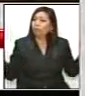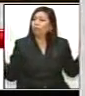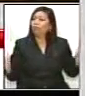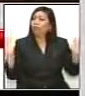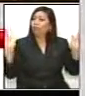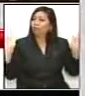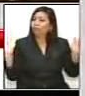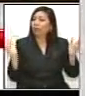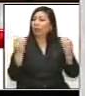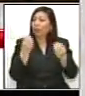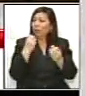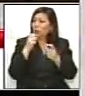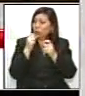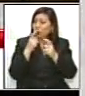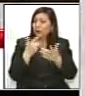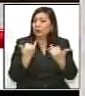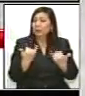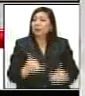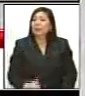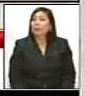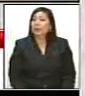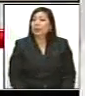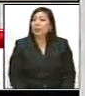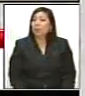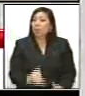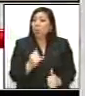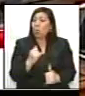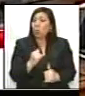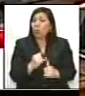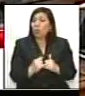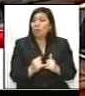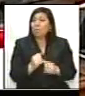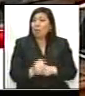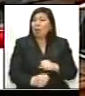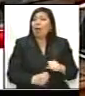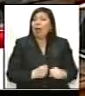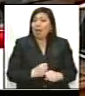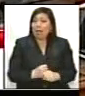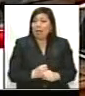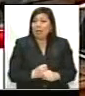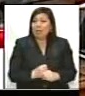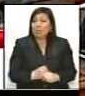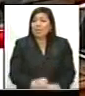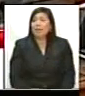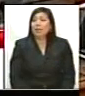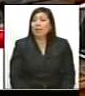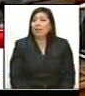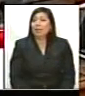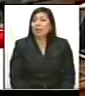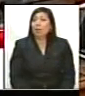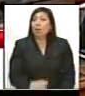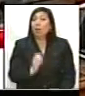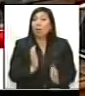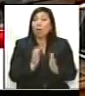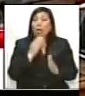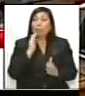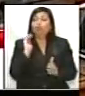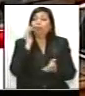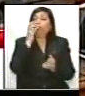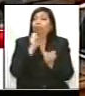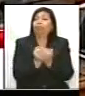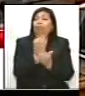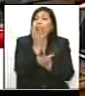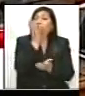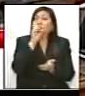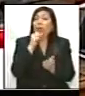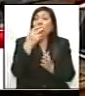Uno de los últimos descubrimientos efectuados en los últimos años es el fósil de una ballena con una longitud